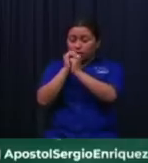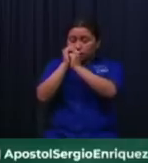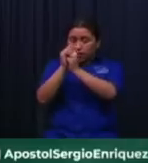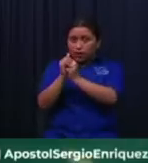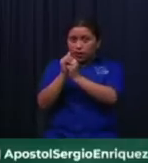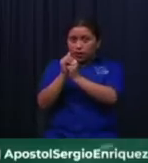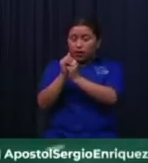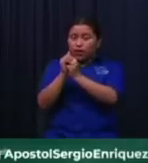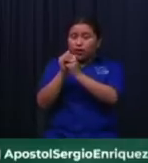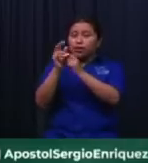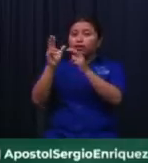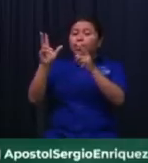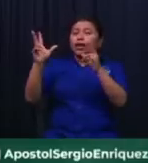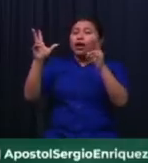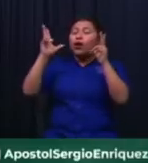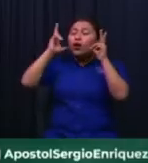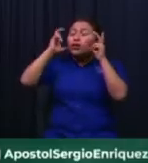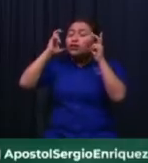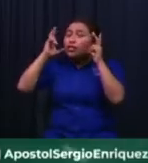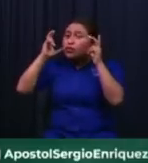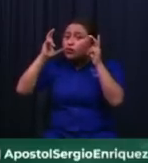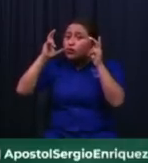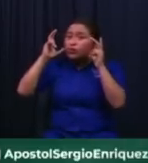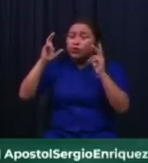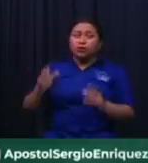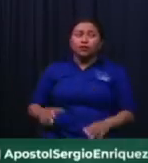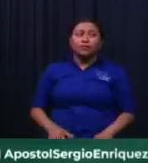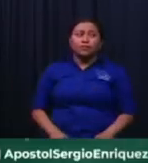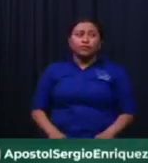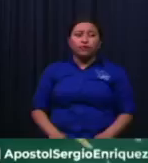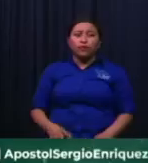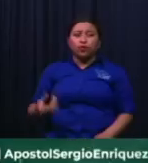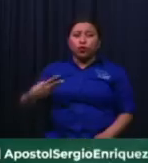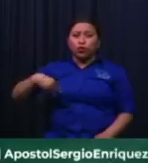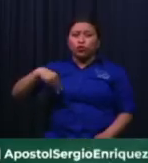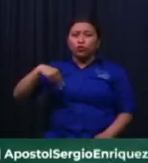hermano, quiere decir que cuando nosotros somos hostiles,